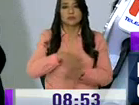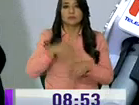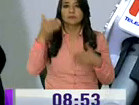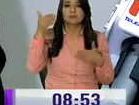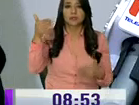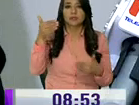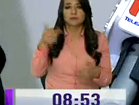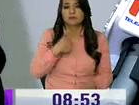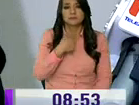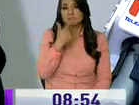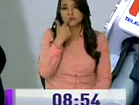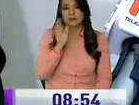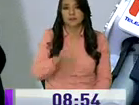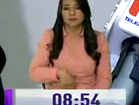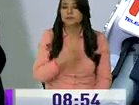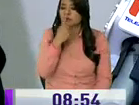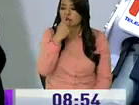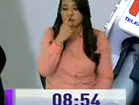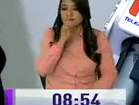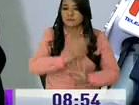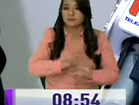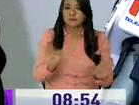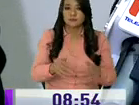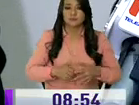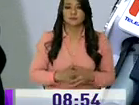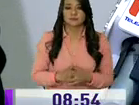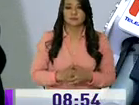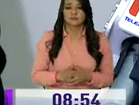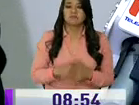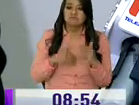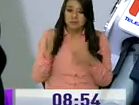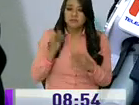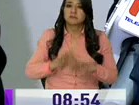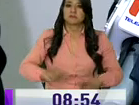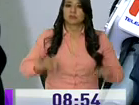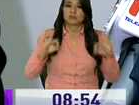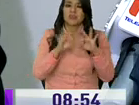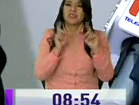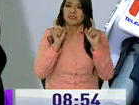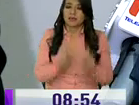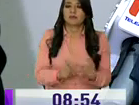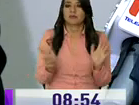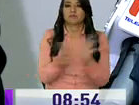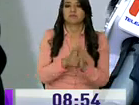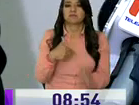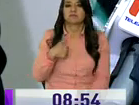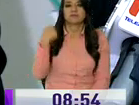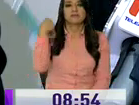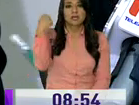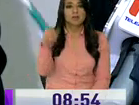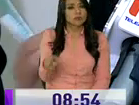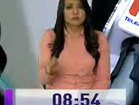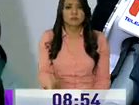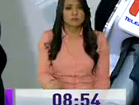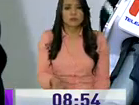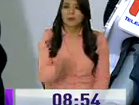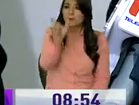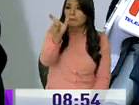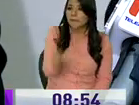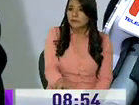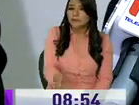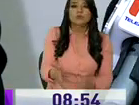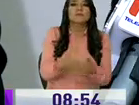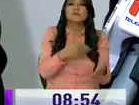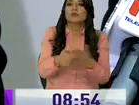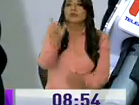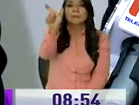nos interesa, no nos interesa. Lo que nos interesa es que debe aplicarse el derecho más allá de los nombres de las